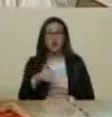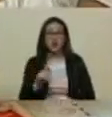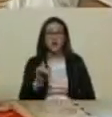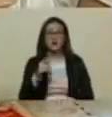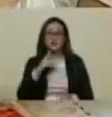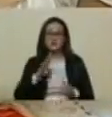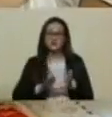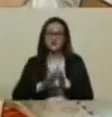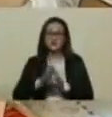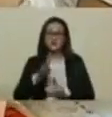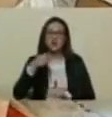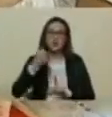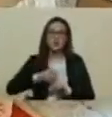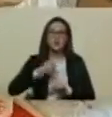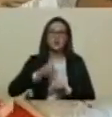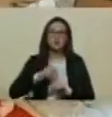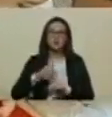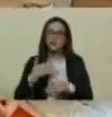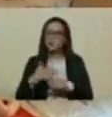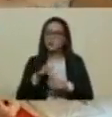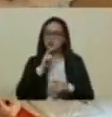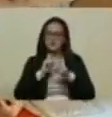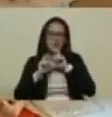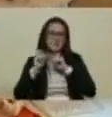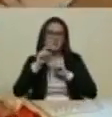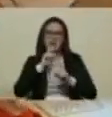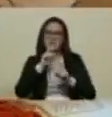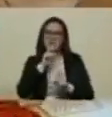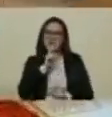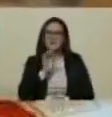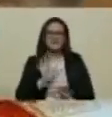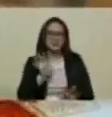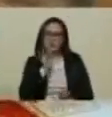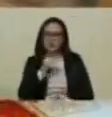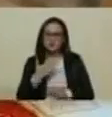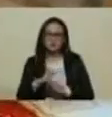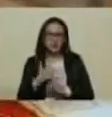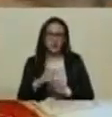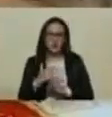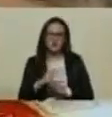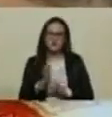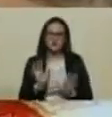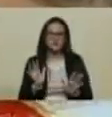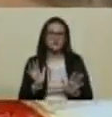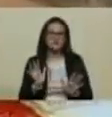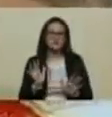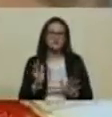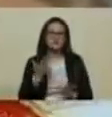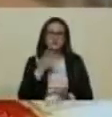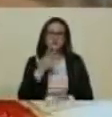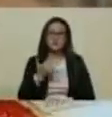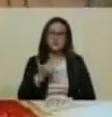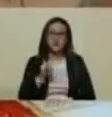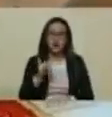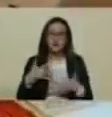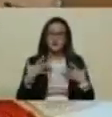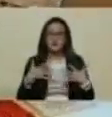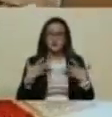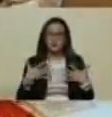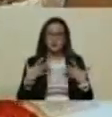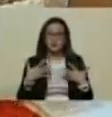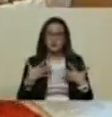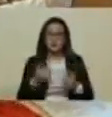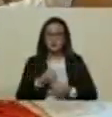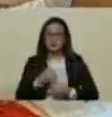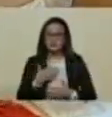para seguir en esa lucha. No importa las dificultades que tengamos que enfrentar, pero cuando uno tiene este tipo de satisfacción